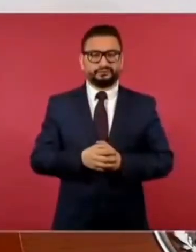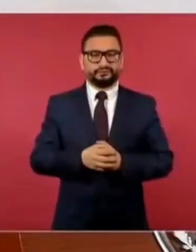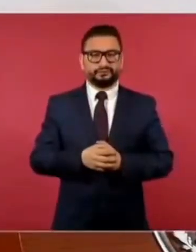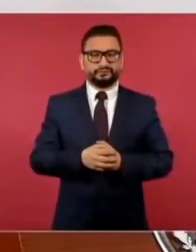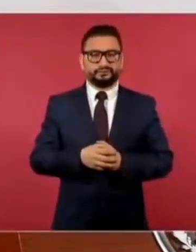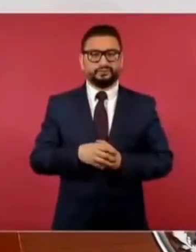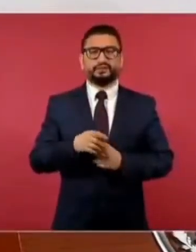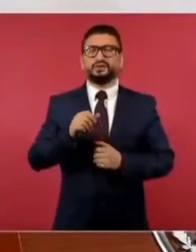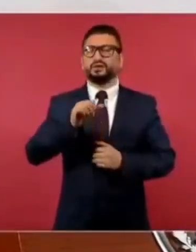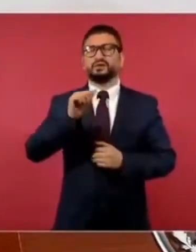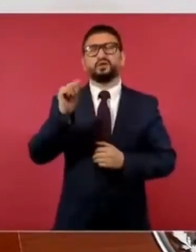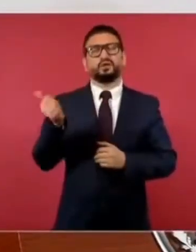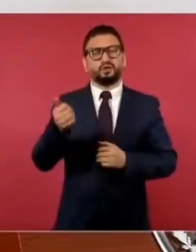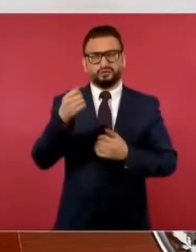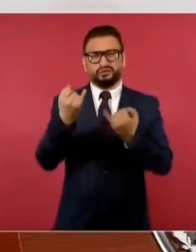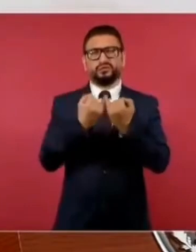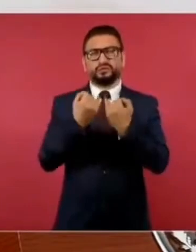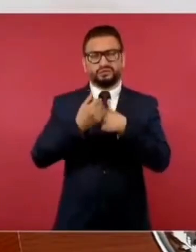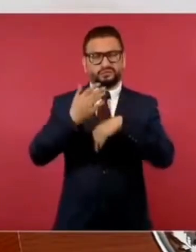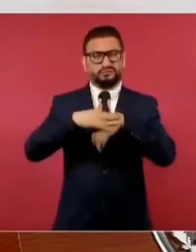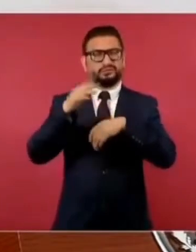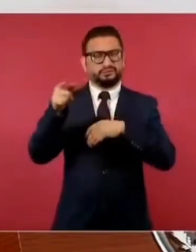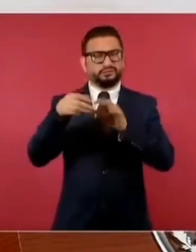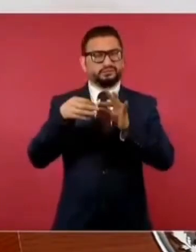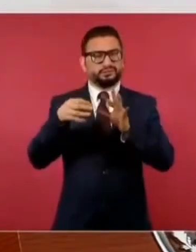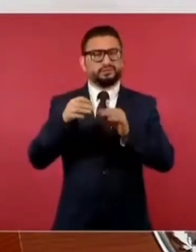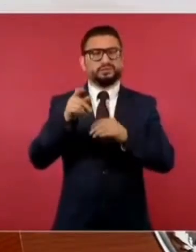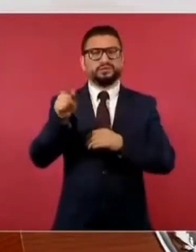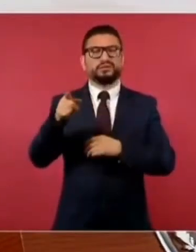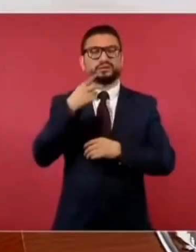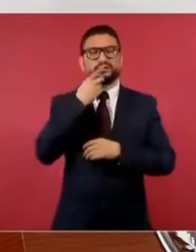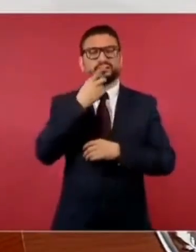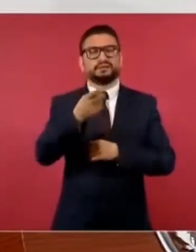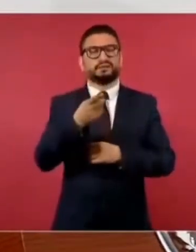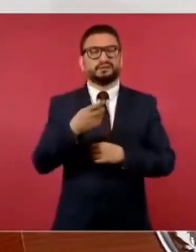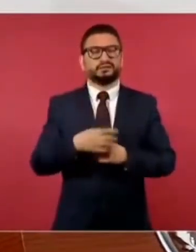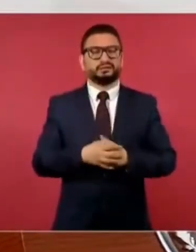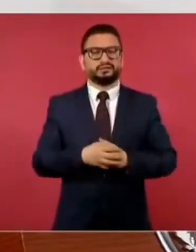también lo otro y a lo mejor más, lo que dijo